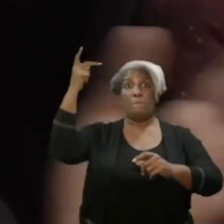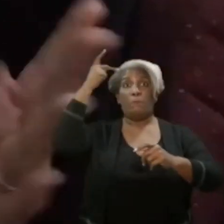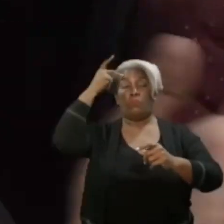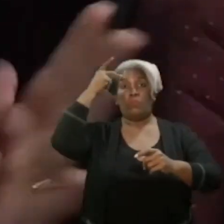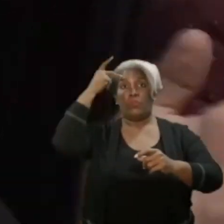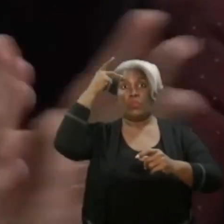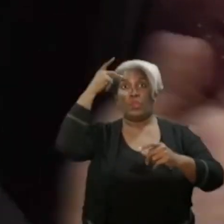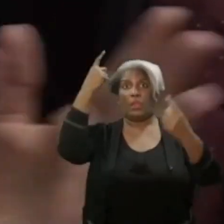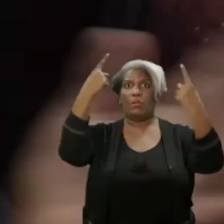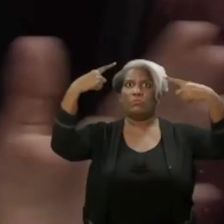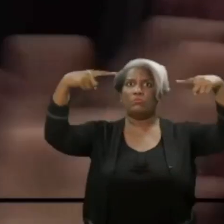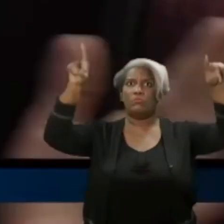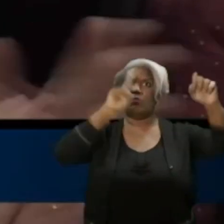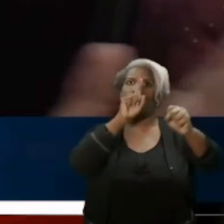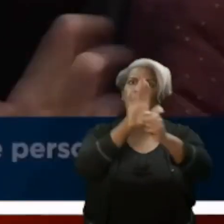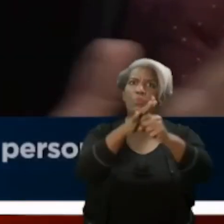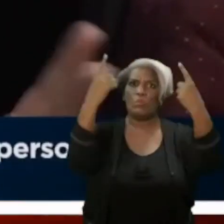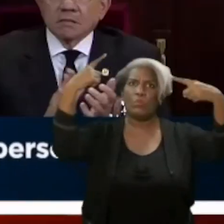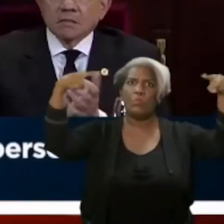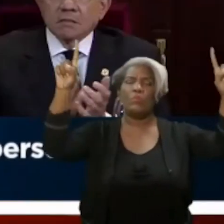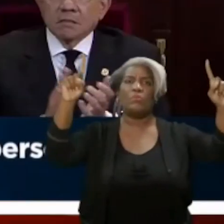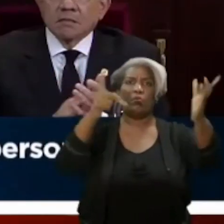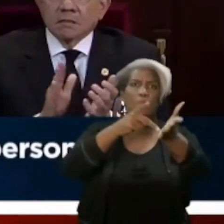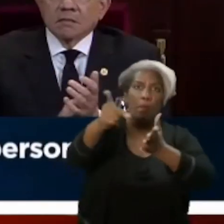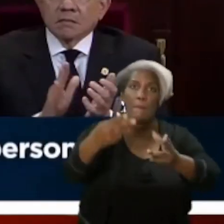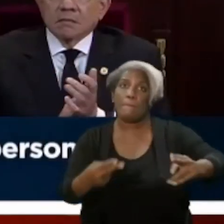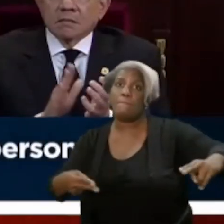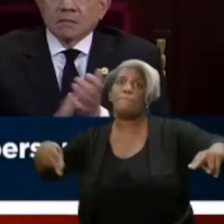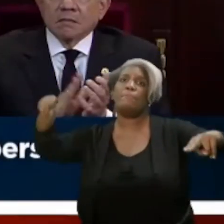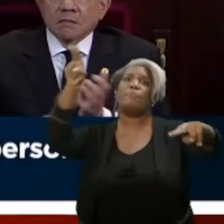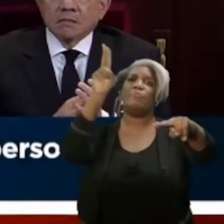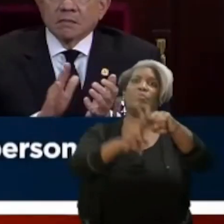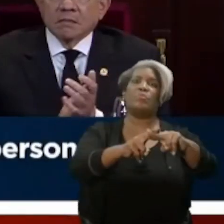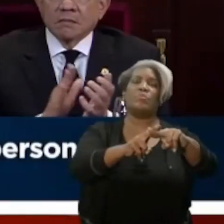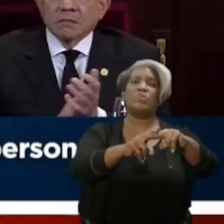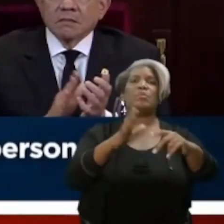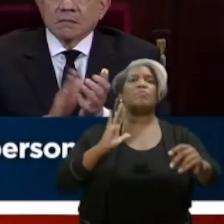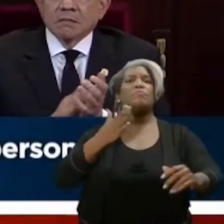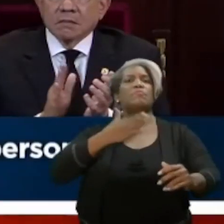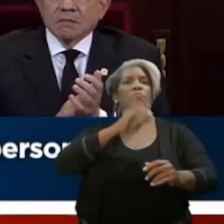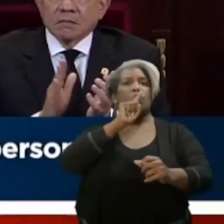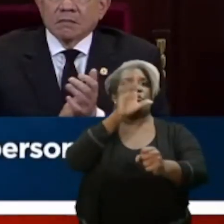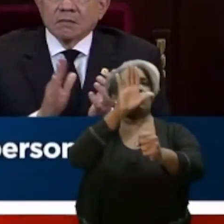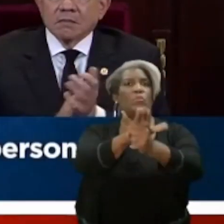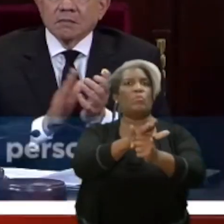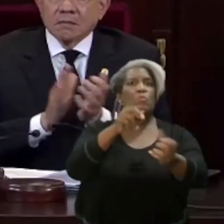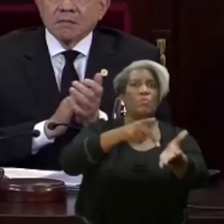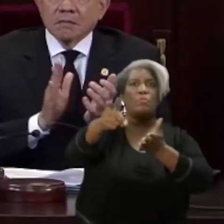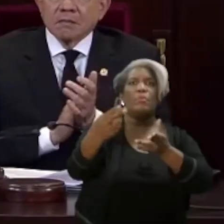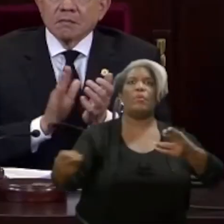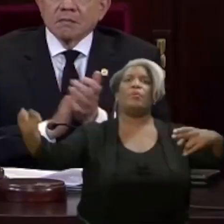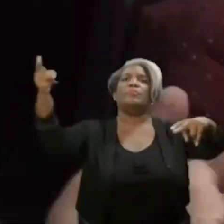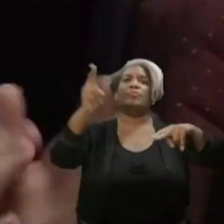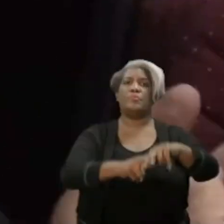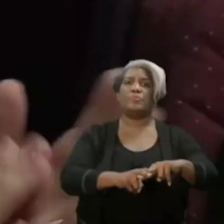el doble del monto al doble de personas en mi promesa de la doble.